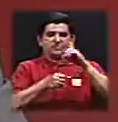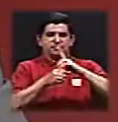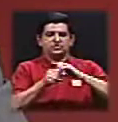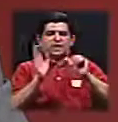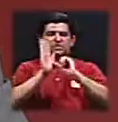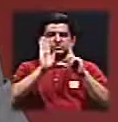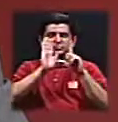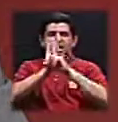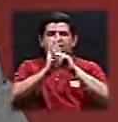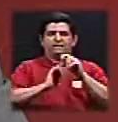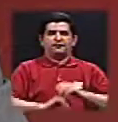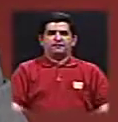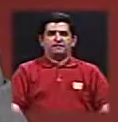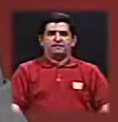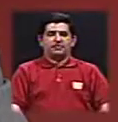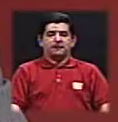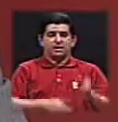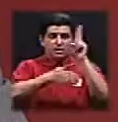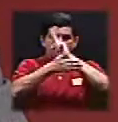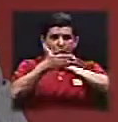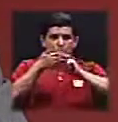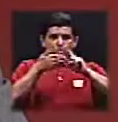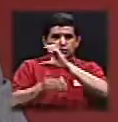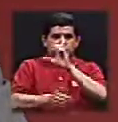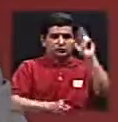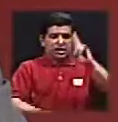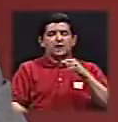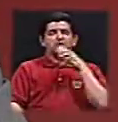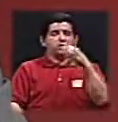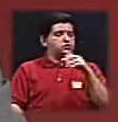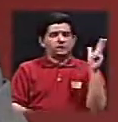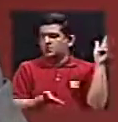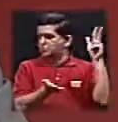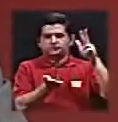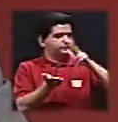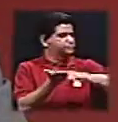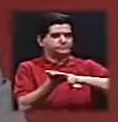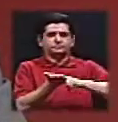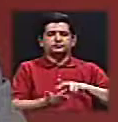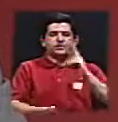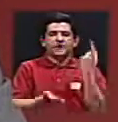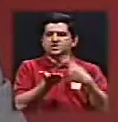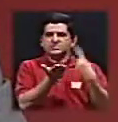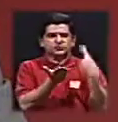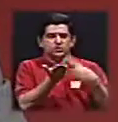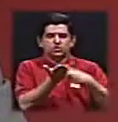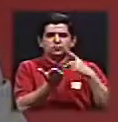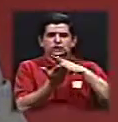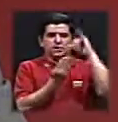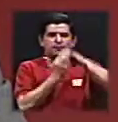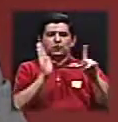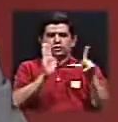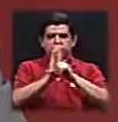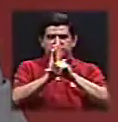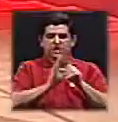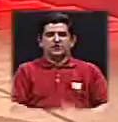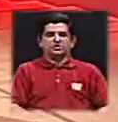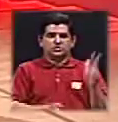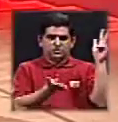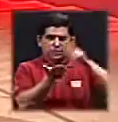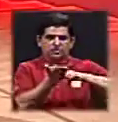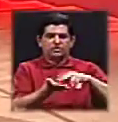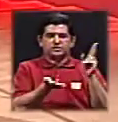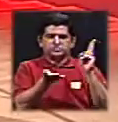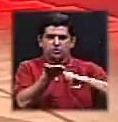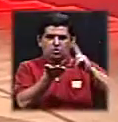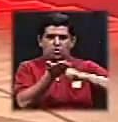parlamentarias de la Asamblea Legislativa que la Universidad de Costa Rica recomienda no aprobar en segundo debate el proyecto de ley de aprobación del